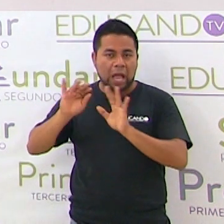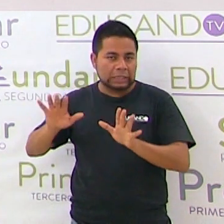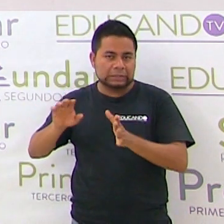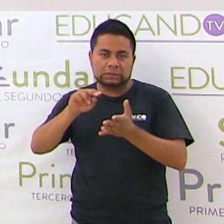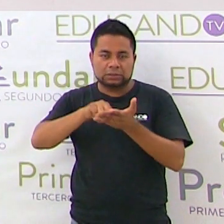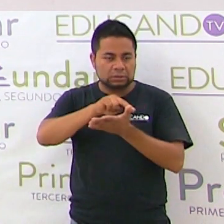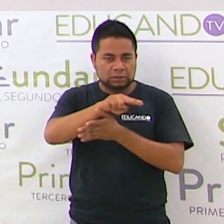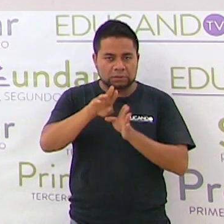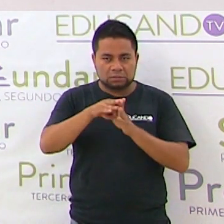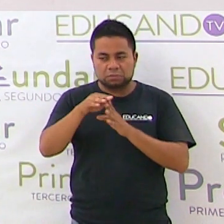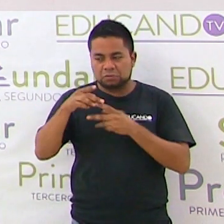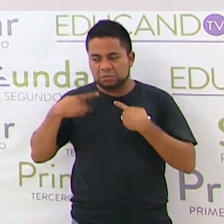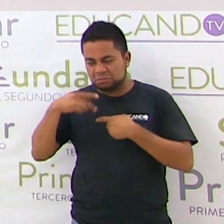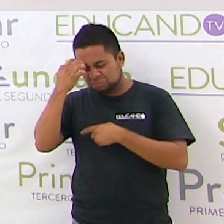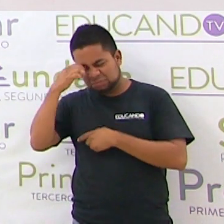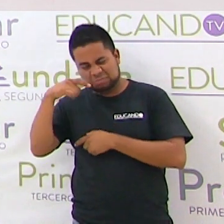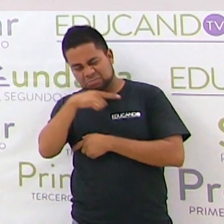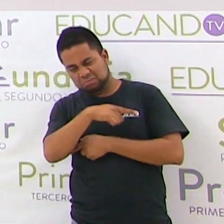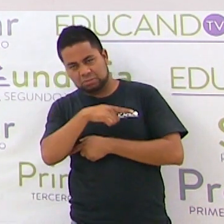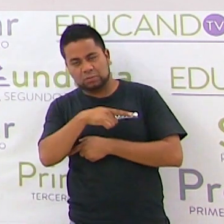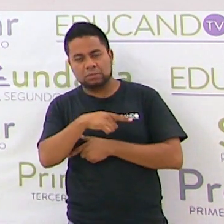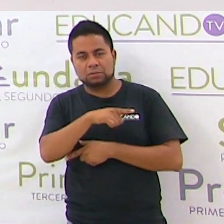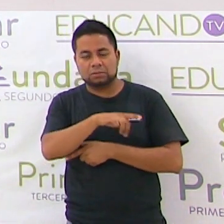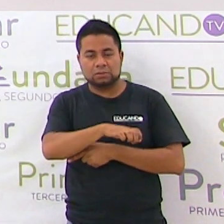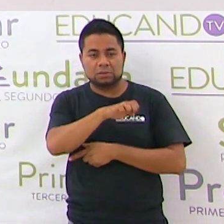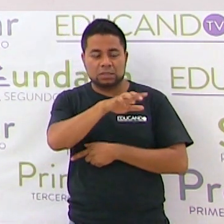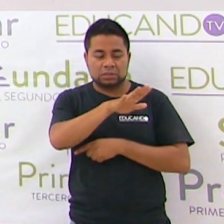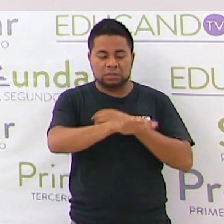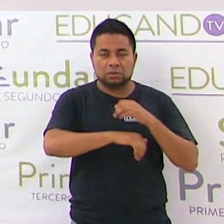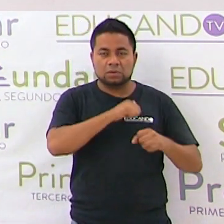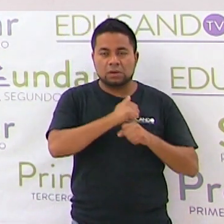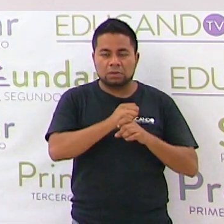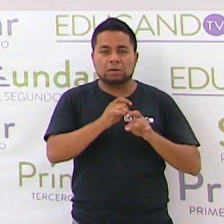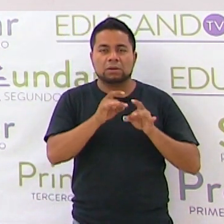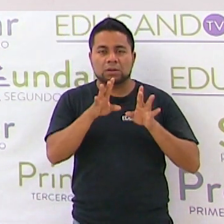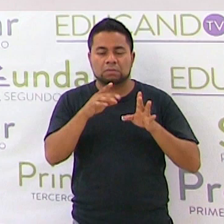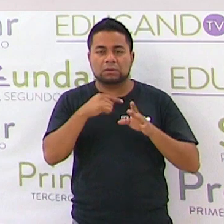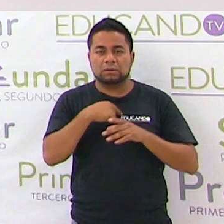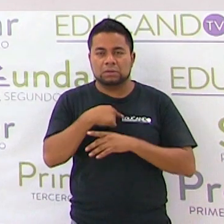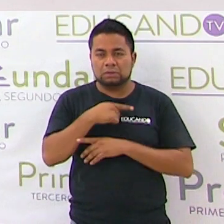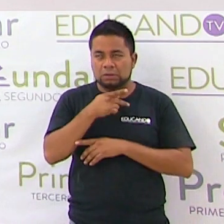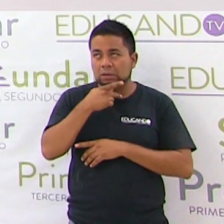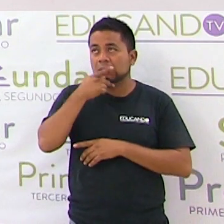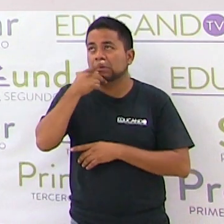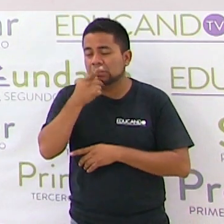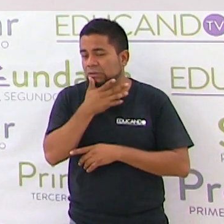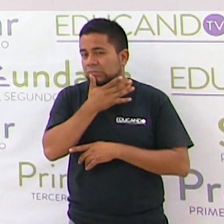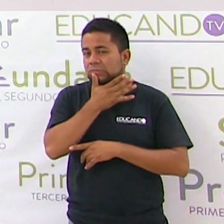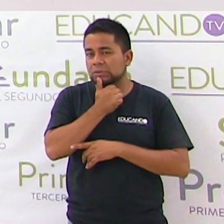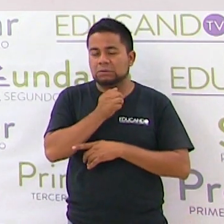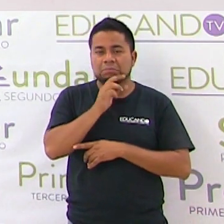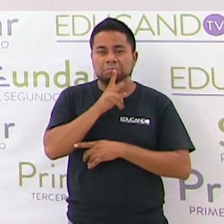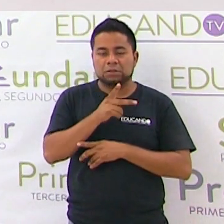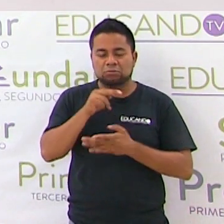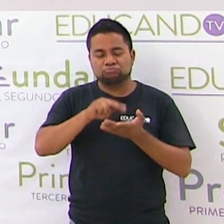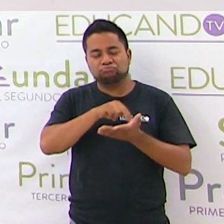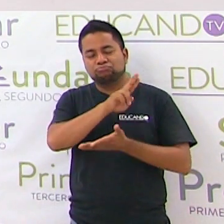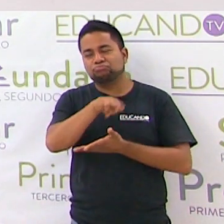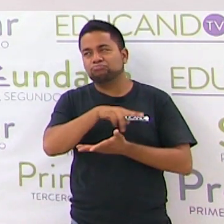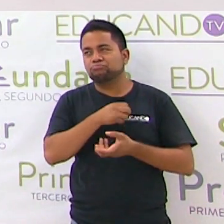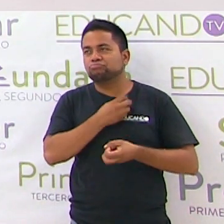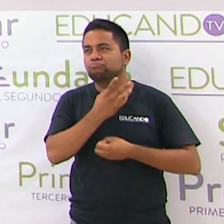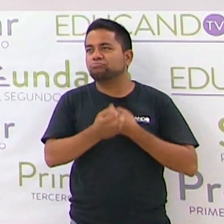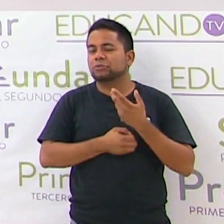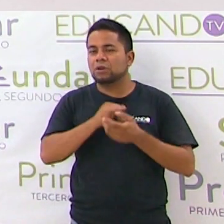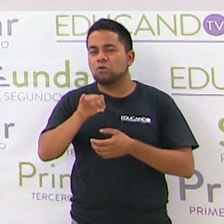y extraña para los demás. Con solo 5 años renunció a la palabra para expresarse con el pincel. Juana,